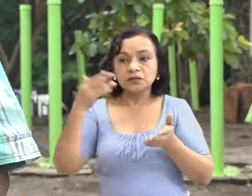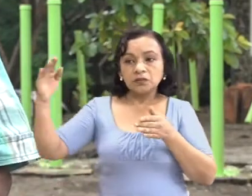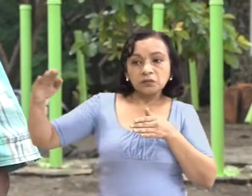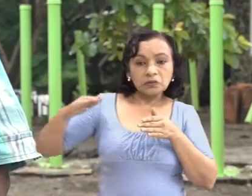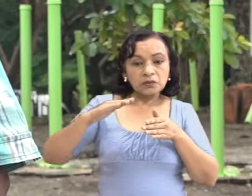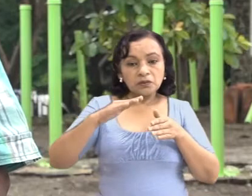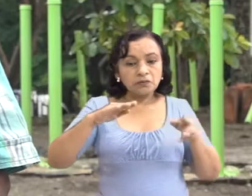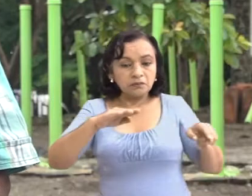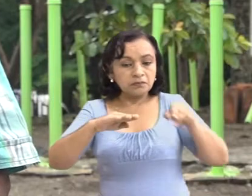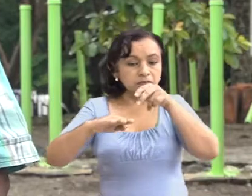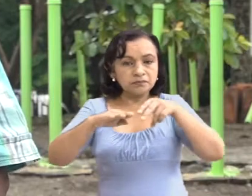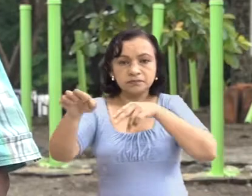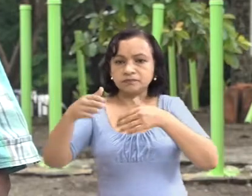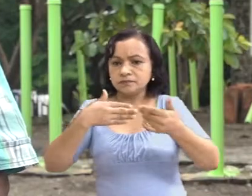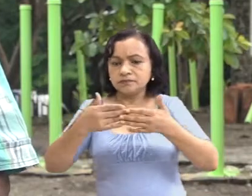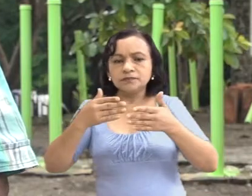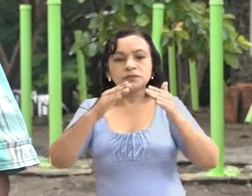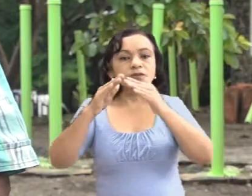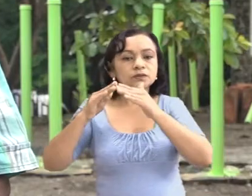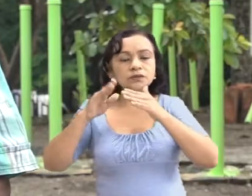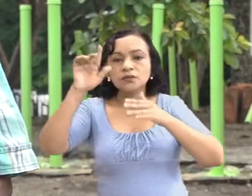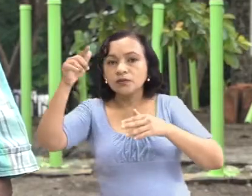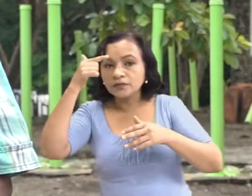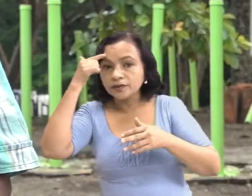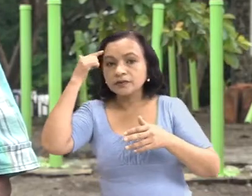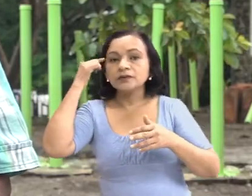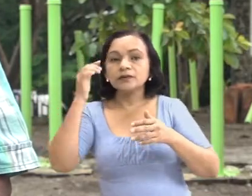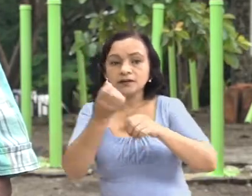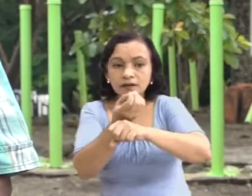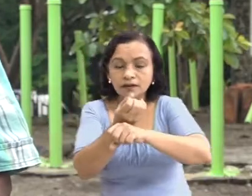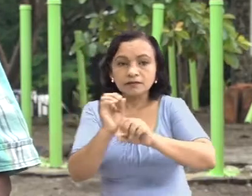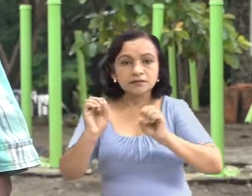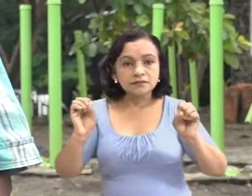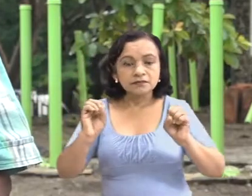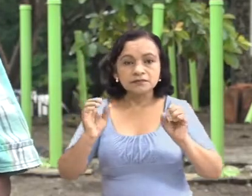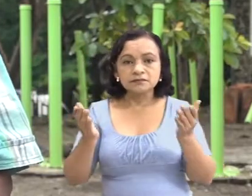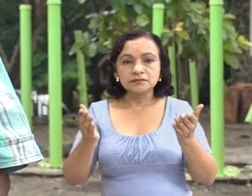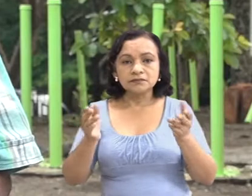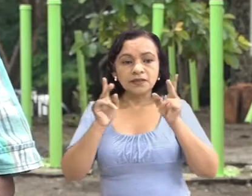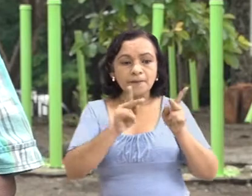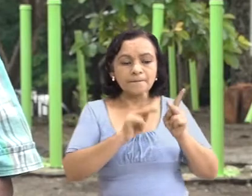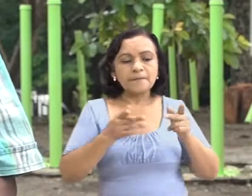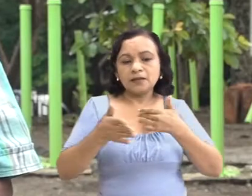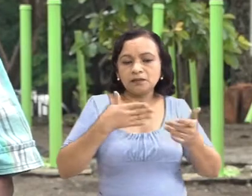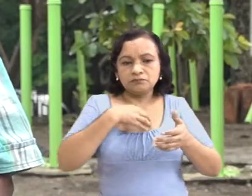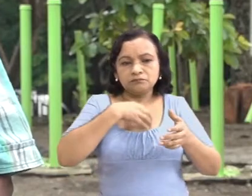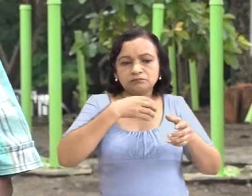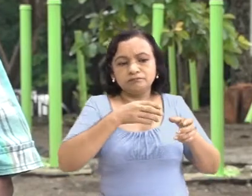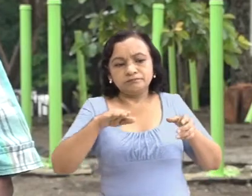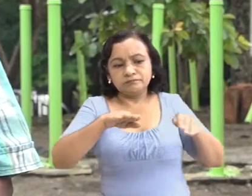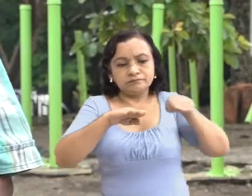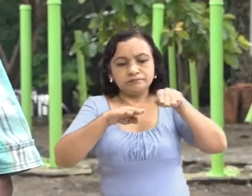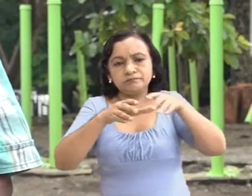llegan, demandan de la ciudad, pues el gobierno, la alcaldía, a evacuar a esa gente, que